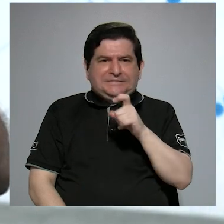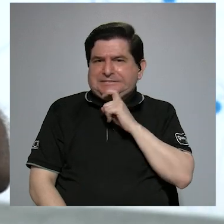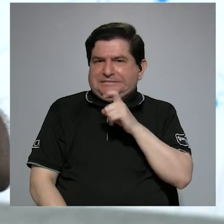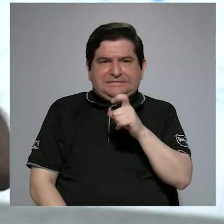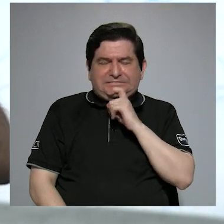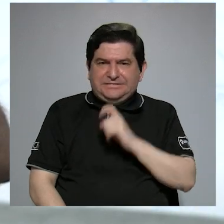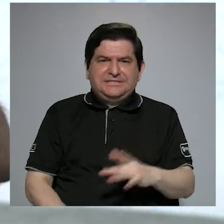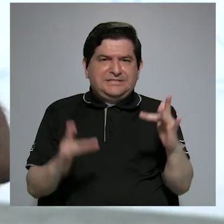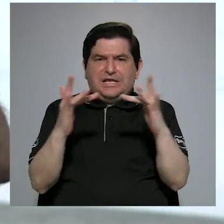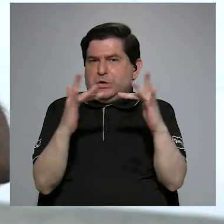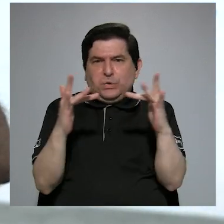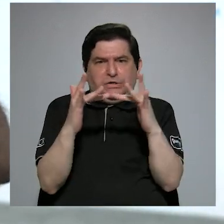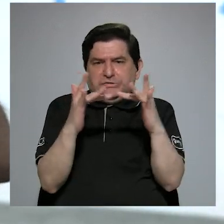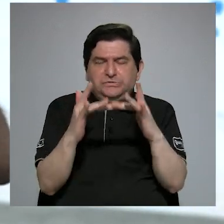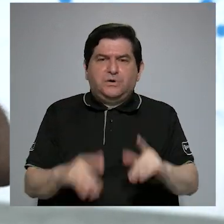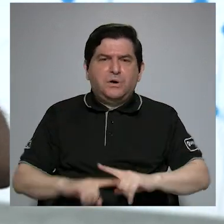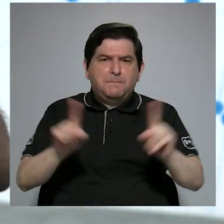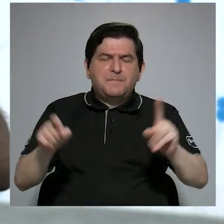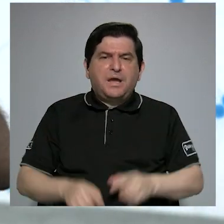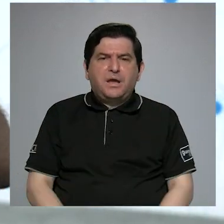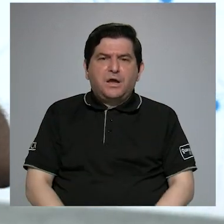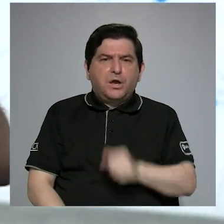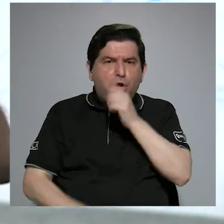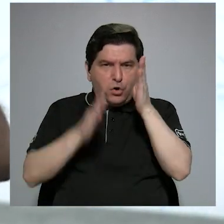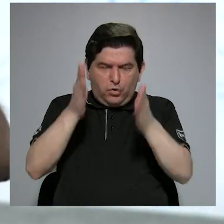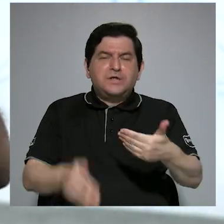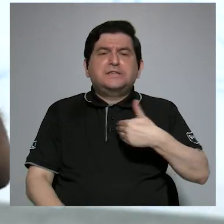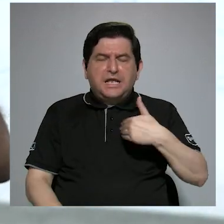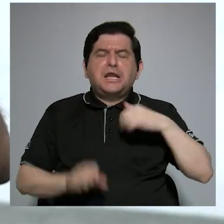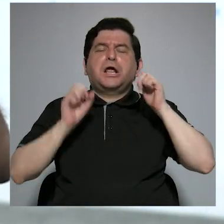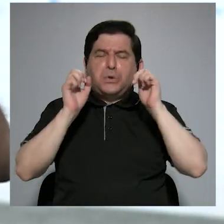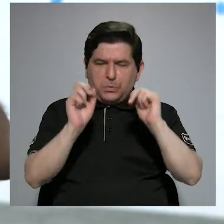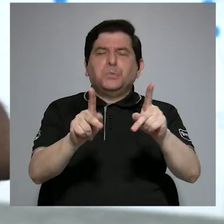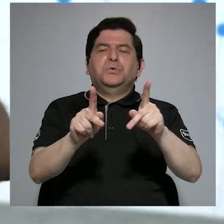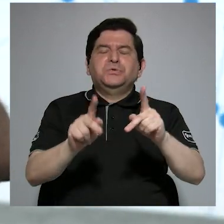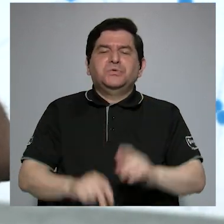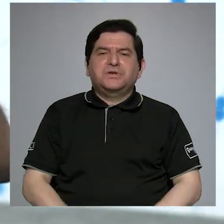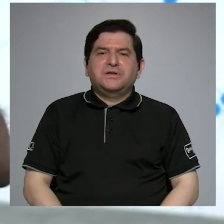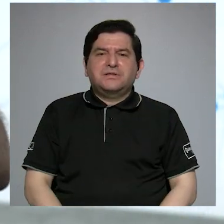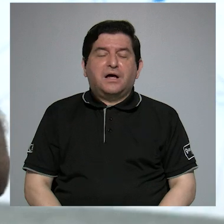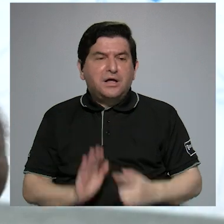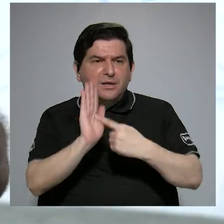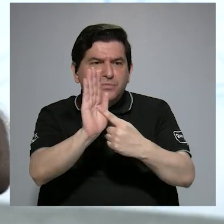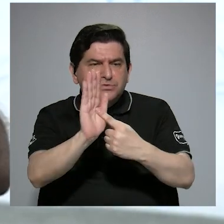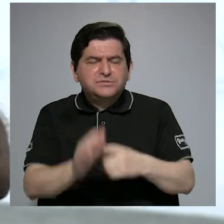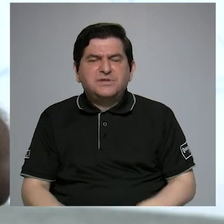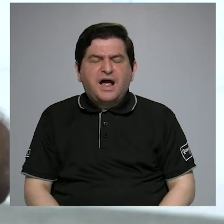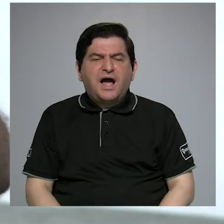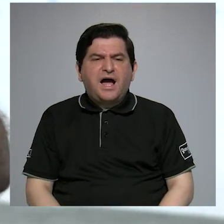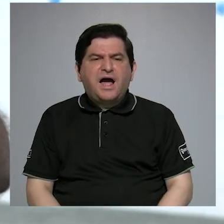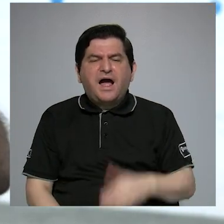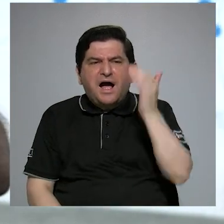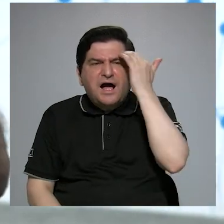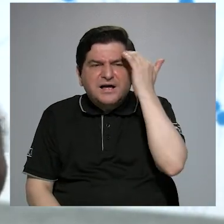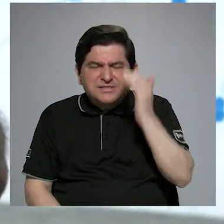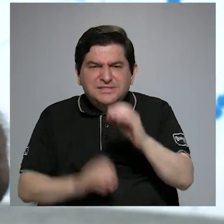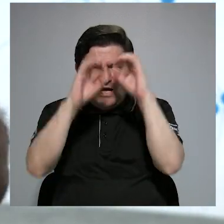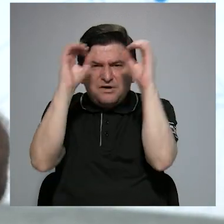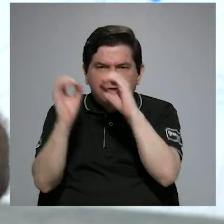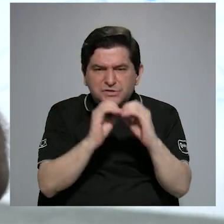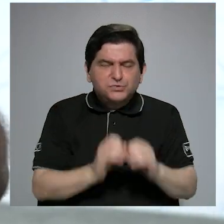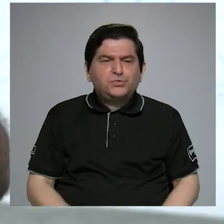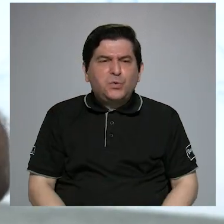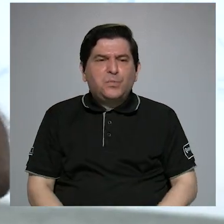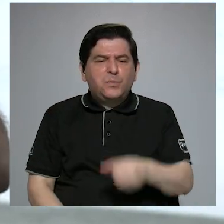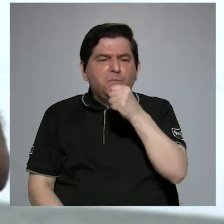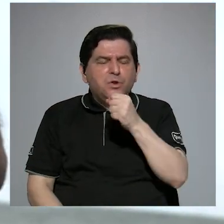muy difícil conectarse por esa vía, pero a los locutores que tenían las posibilidades, pues enseñarles a usar Zoom, a cómo es que se